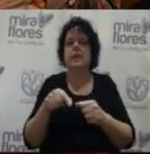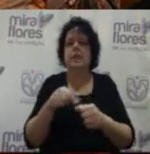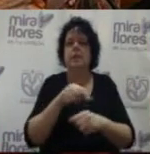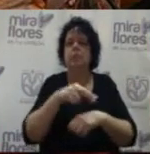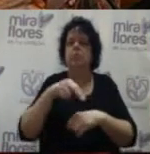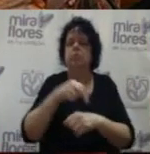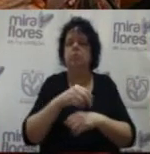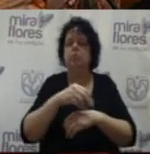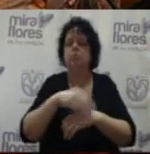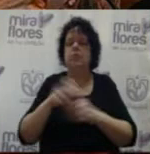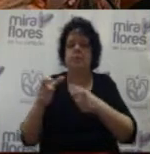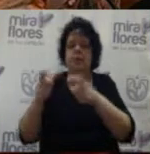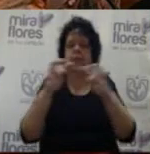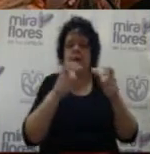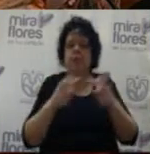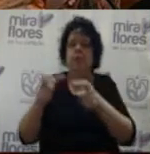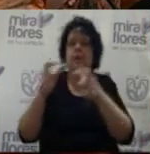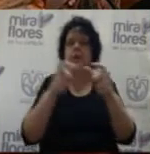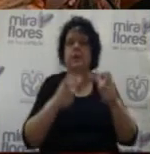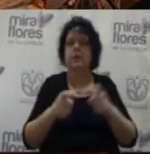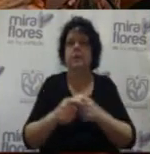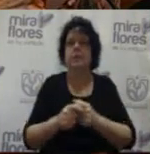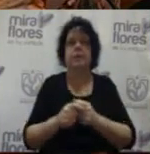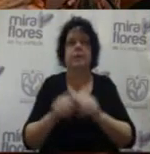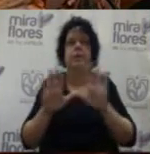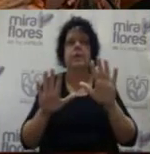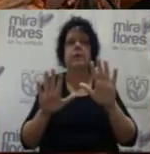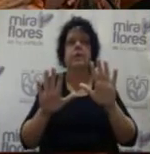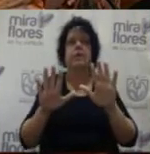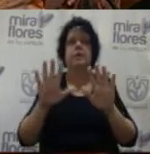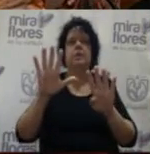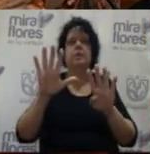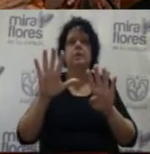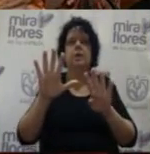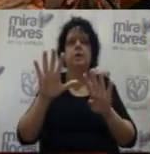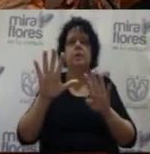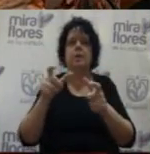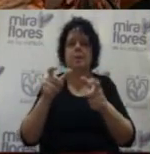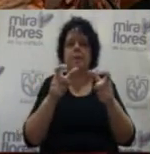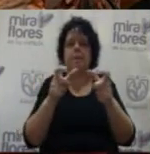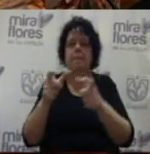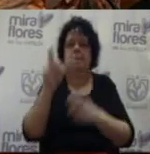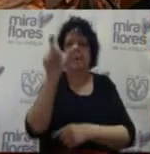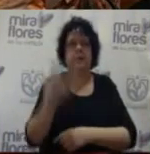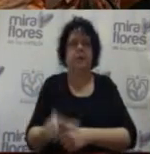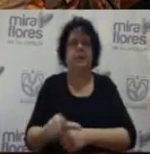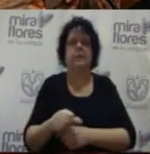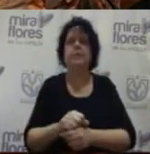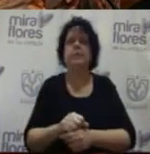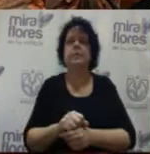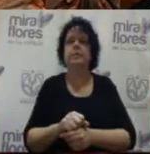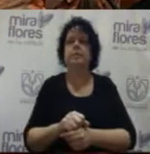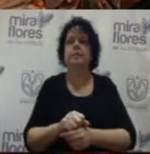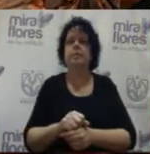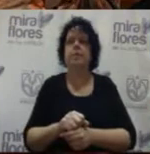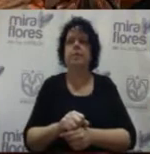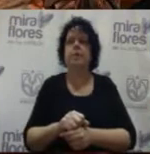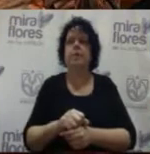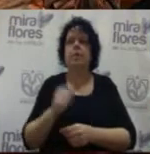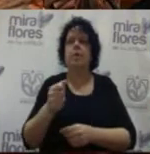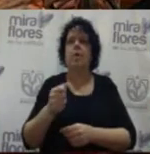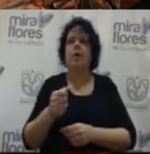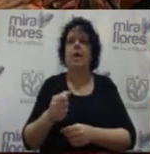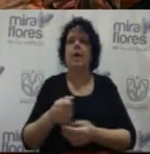sea, 119 serenos nombrados adicionales con el gasto correlativo de